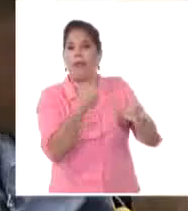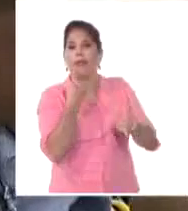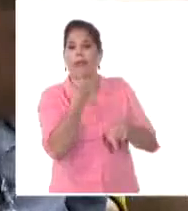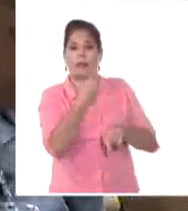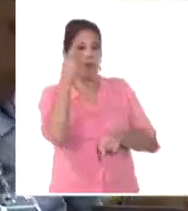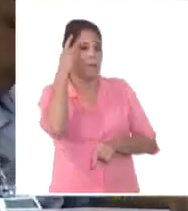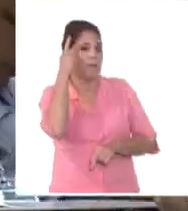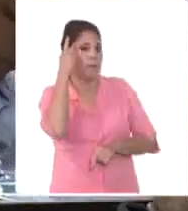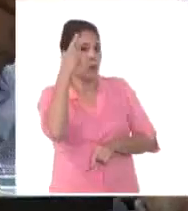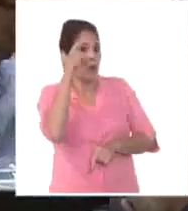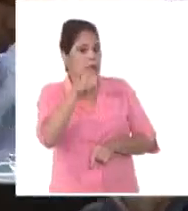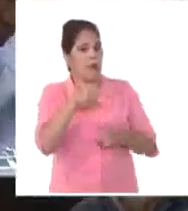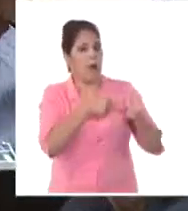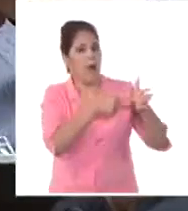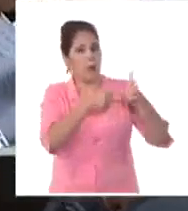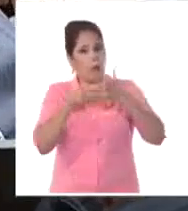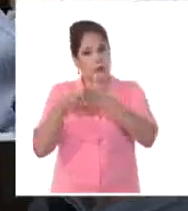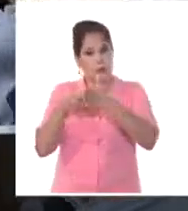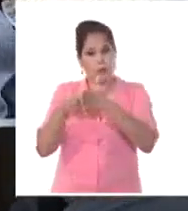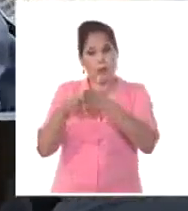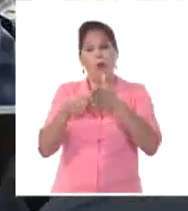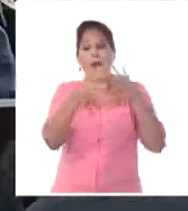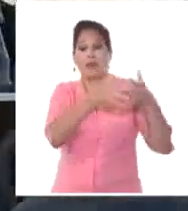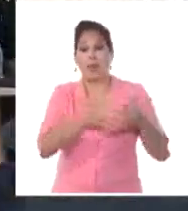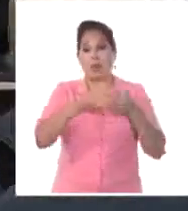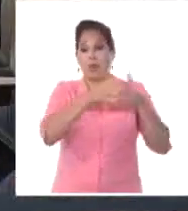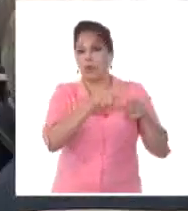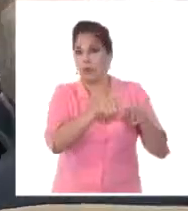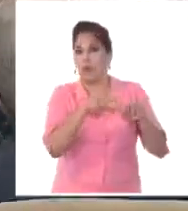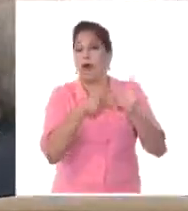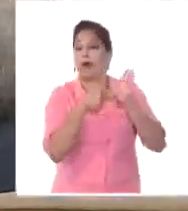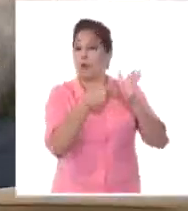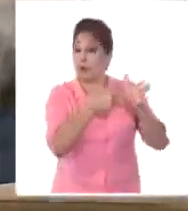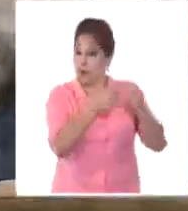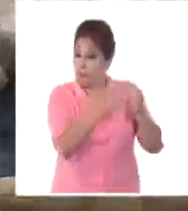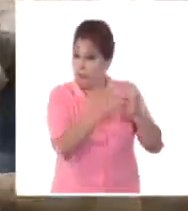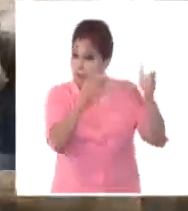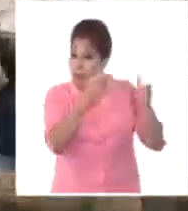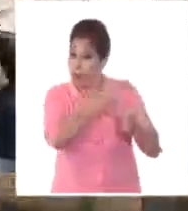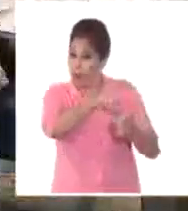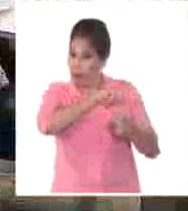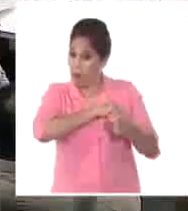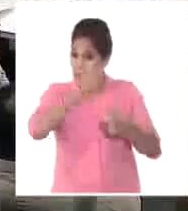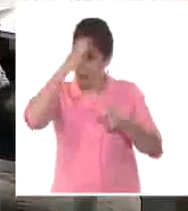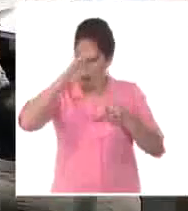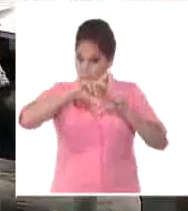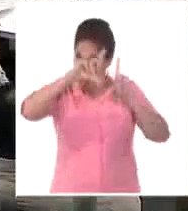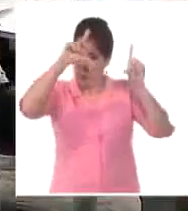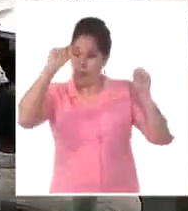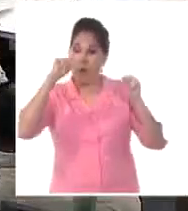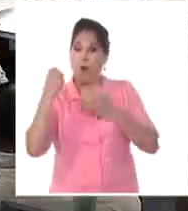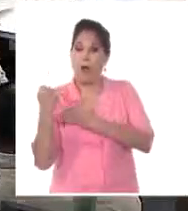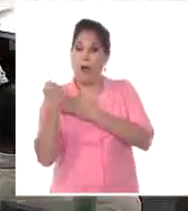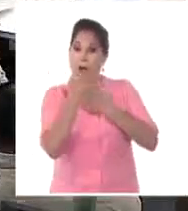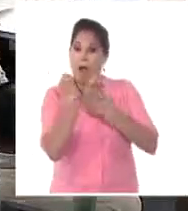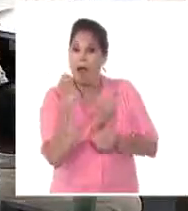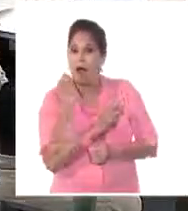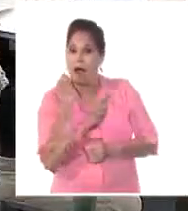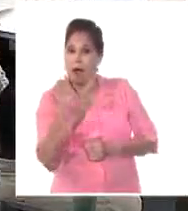memorándum donde aconsejaba al gobierno de los Estados Unidos que como la mayoría del pueblo cubano apoyaba la